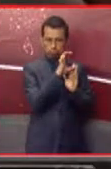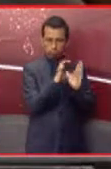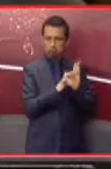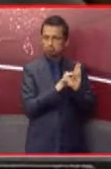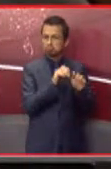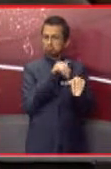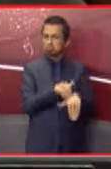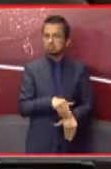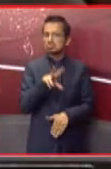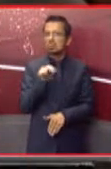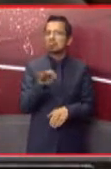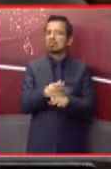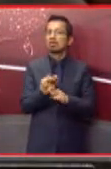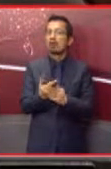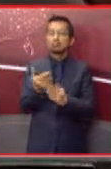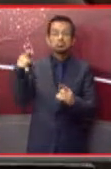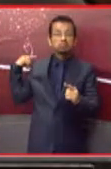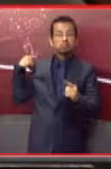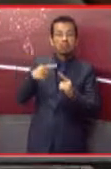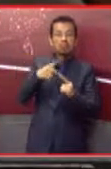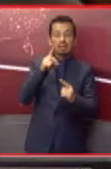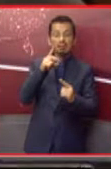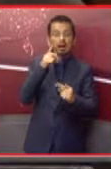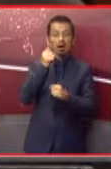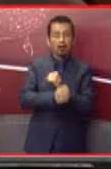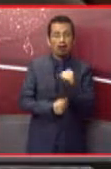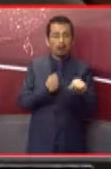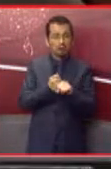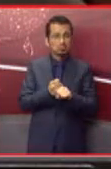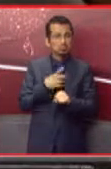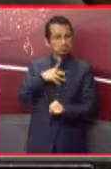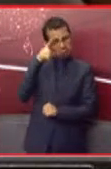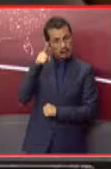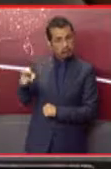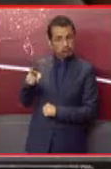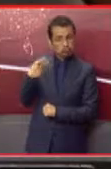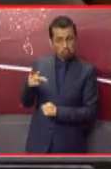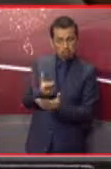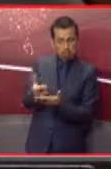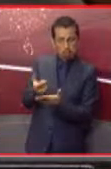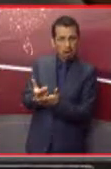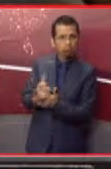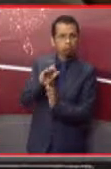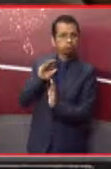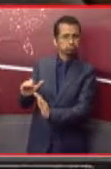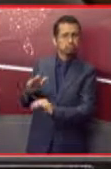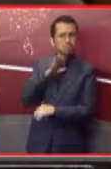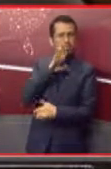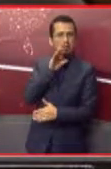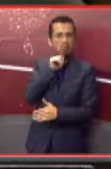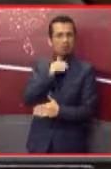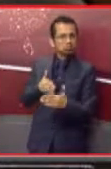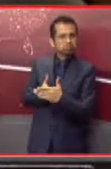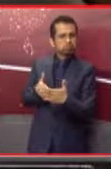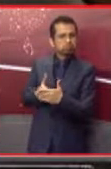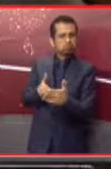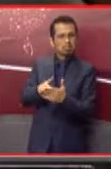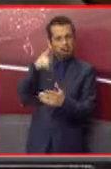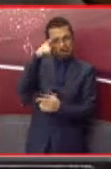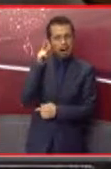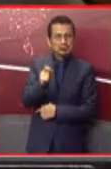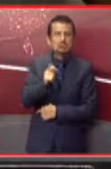desde hace más de 30 años se ha aplicado una política de restricción salarial con argumento de evitar la inflación,